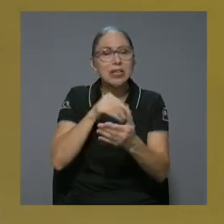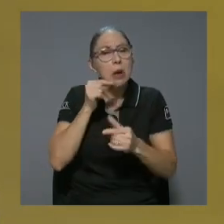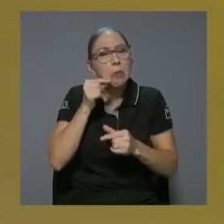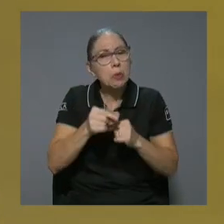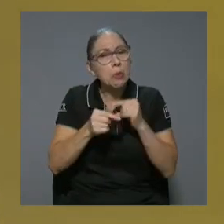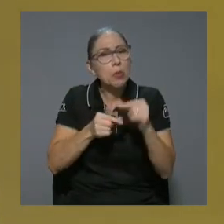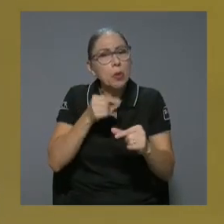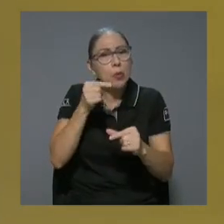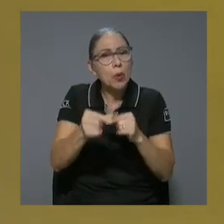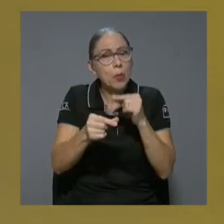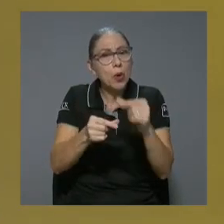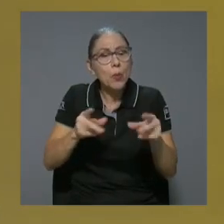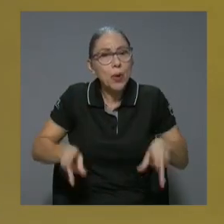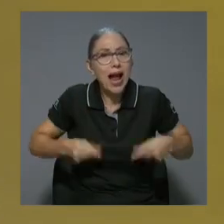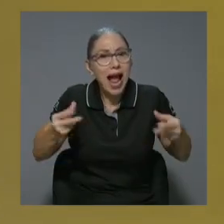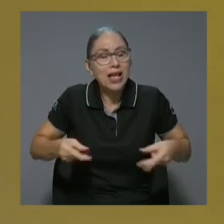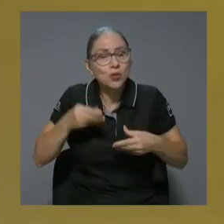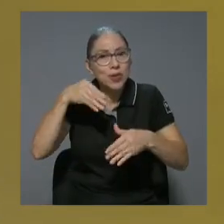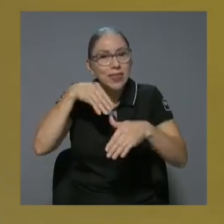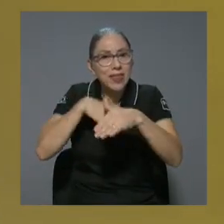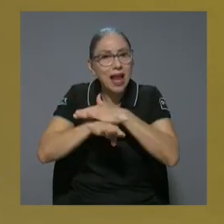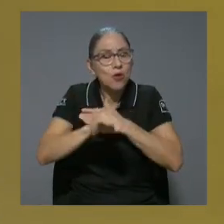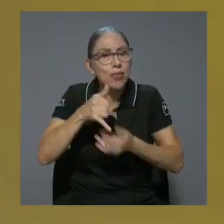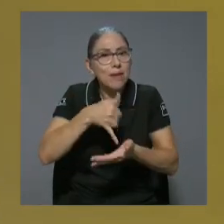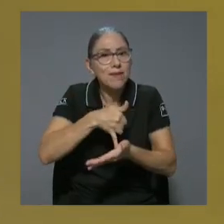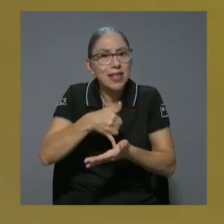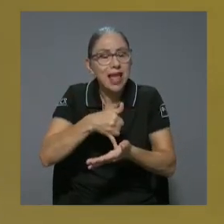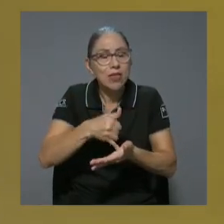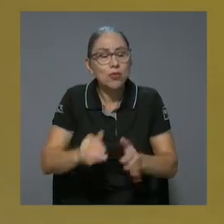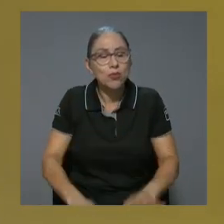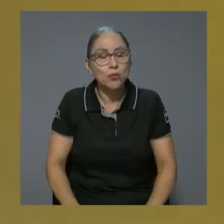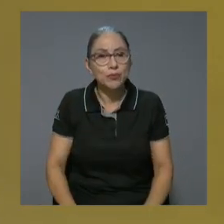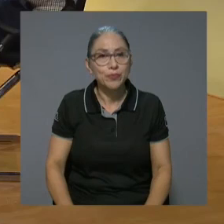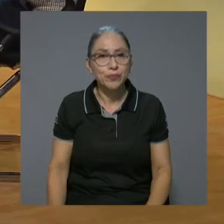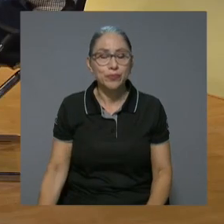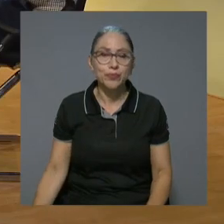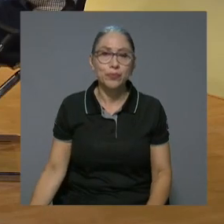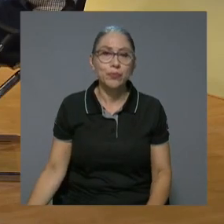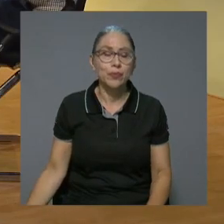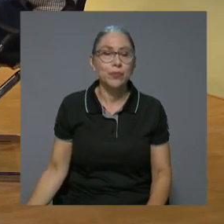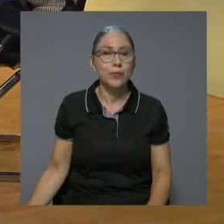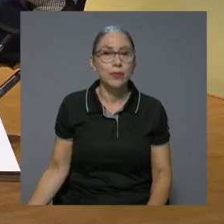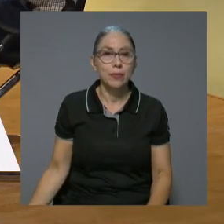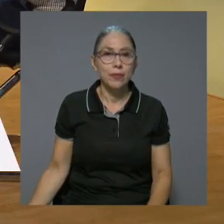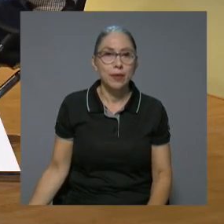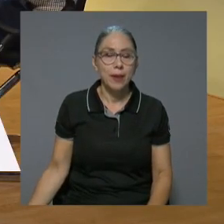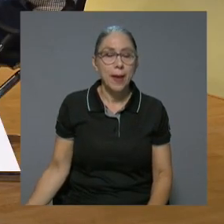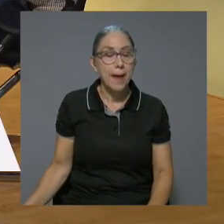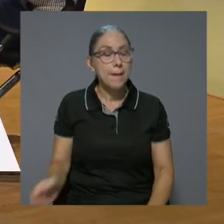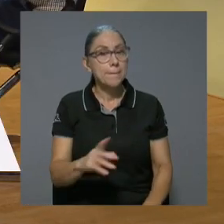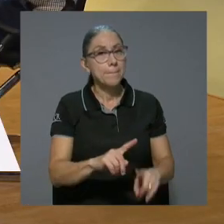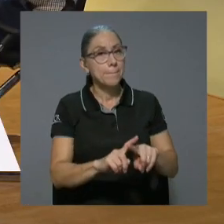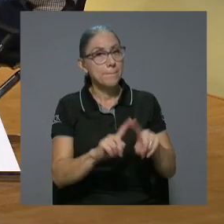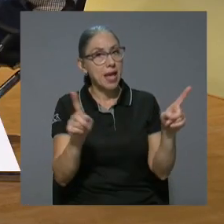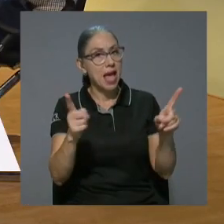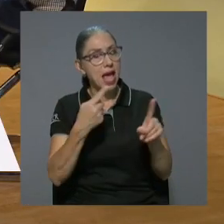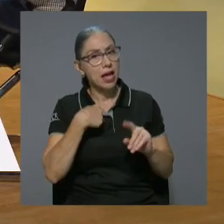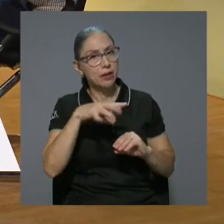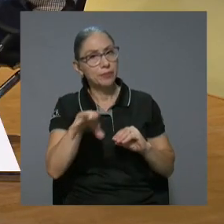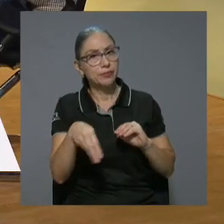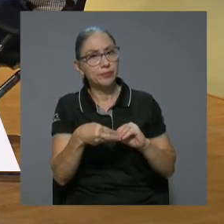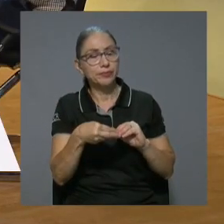gasto interno que se fue debilitando. Afortunadamente... Pero déjame darte una nota de pie de